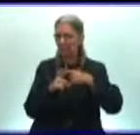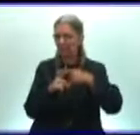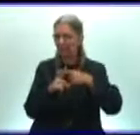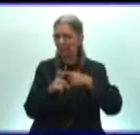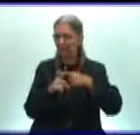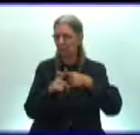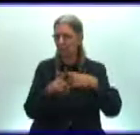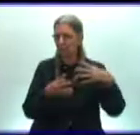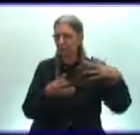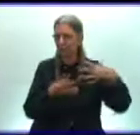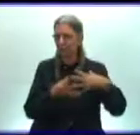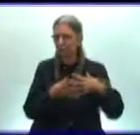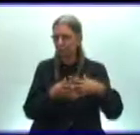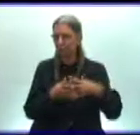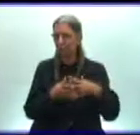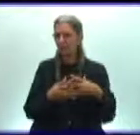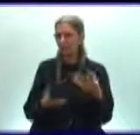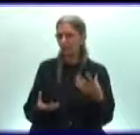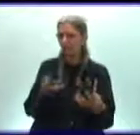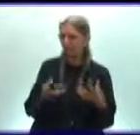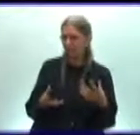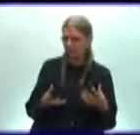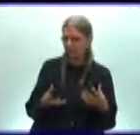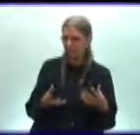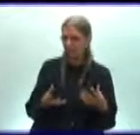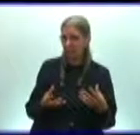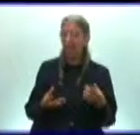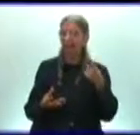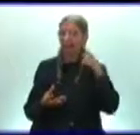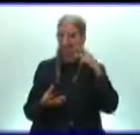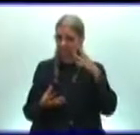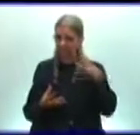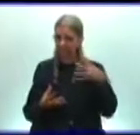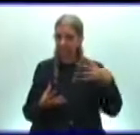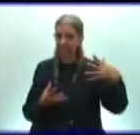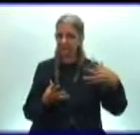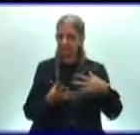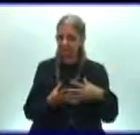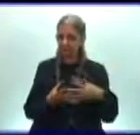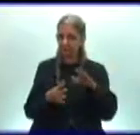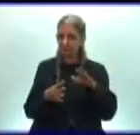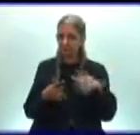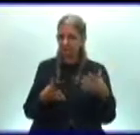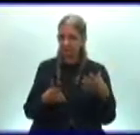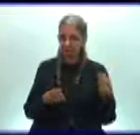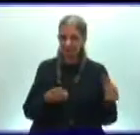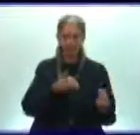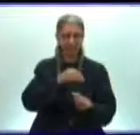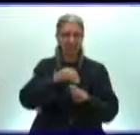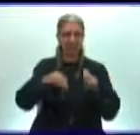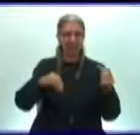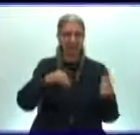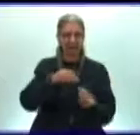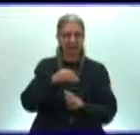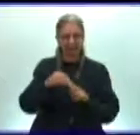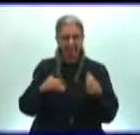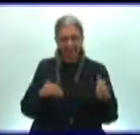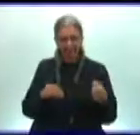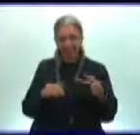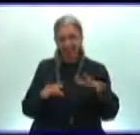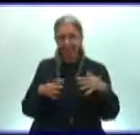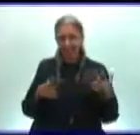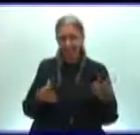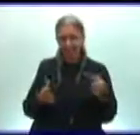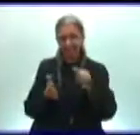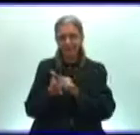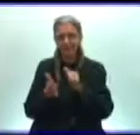fusión y de ebullición? Recuerden que la temperatura de fusión es la temperatura a la que se produce el cambio de estado de